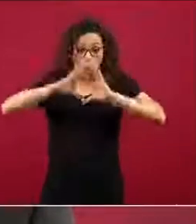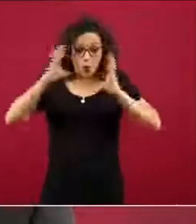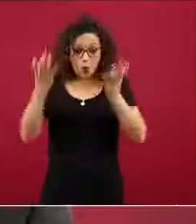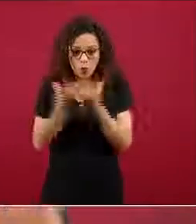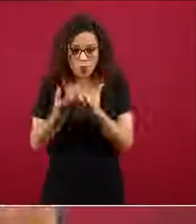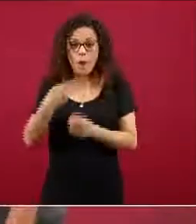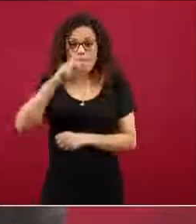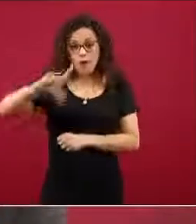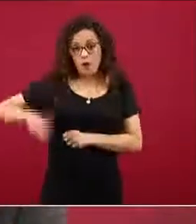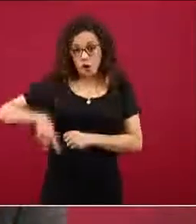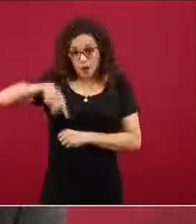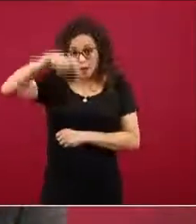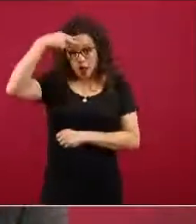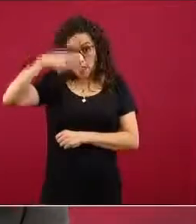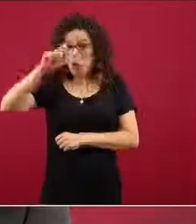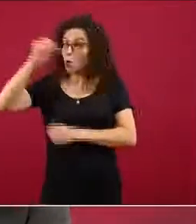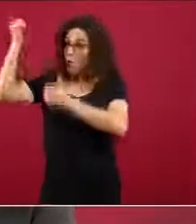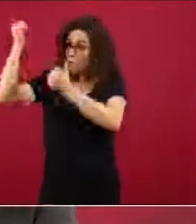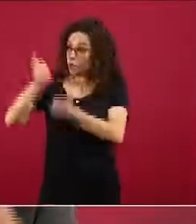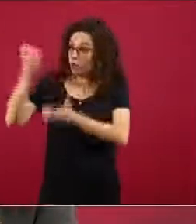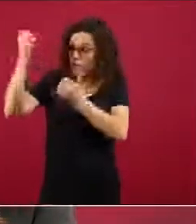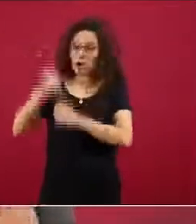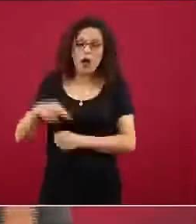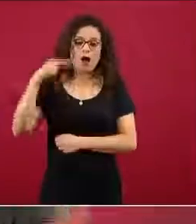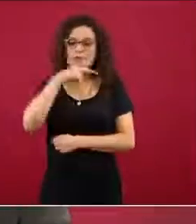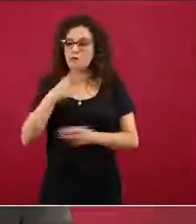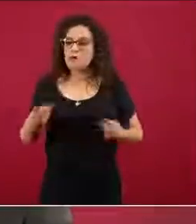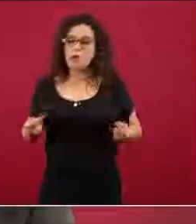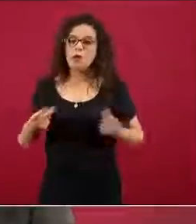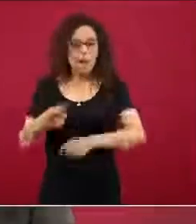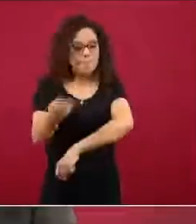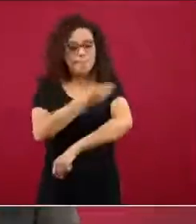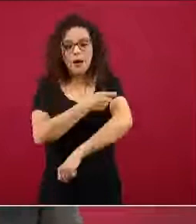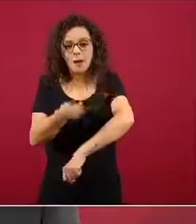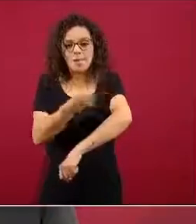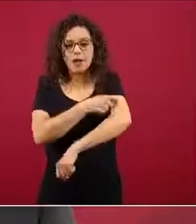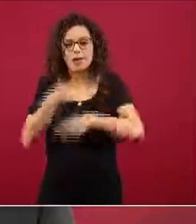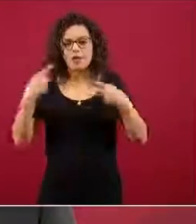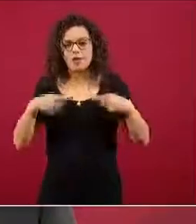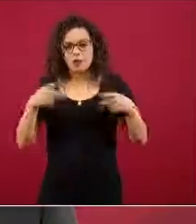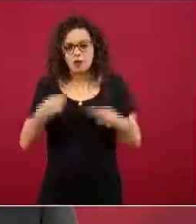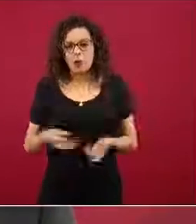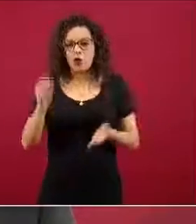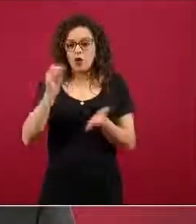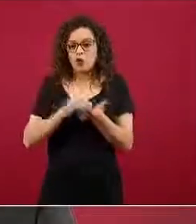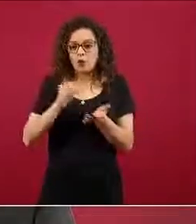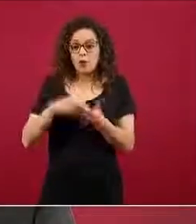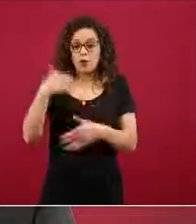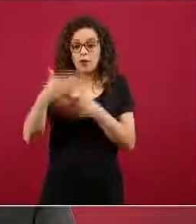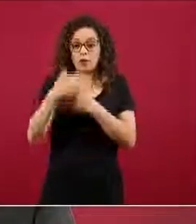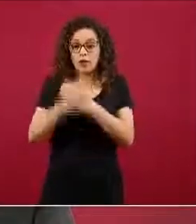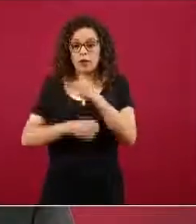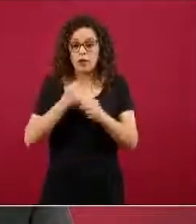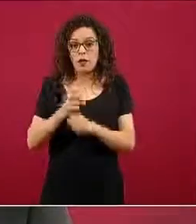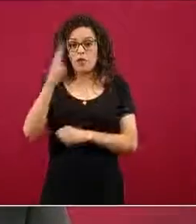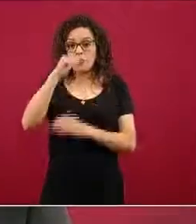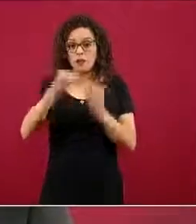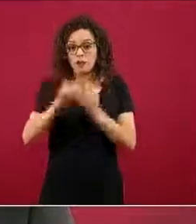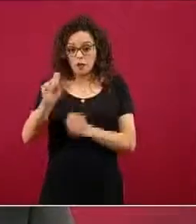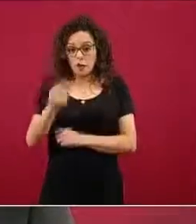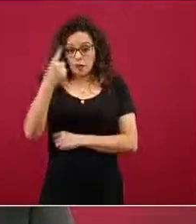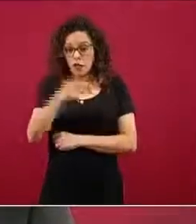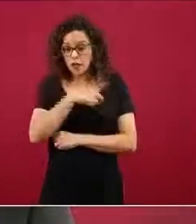reciba vacunas, las estará poniendo, y todavía durante 2021 es indispensable seguir con las medidas